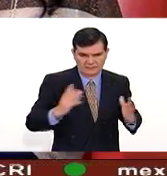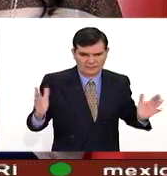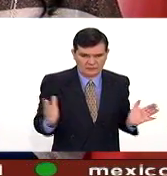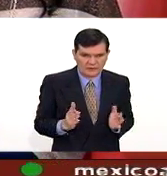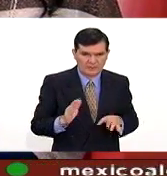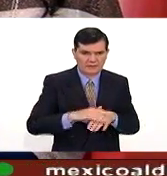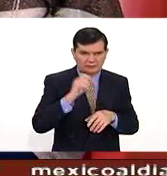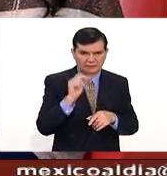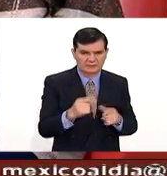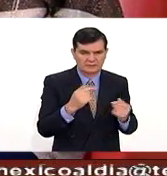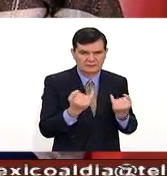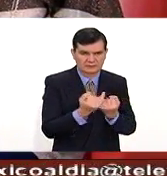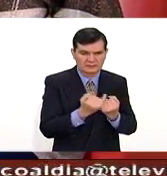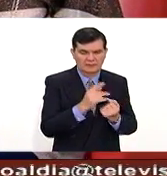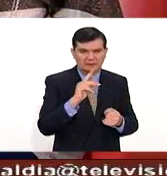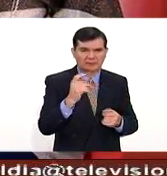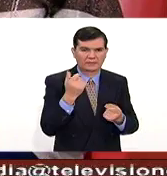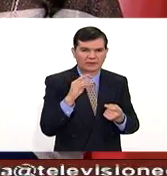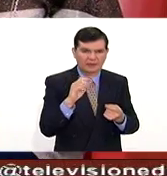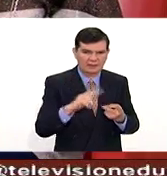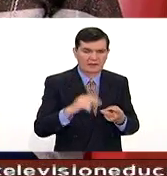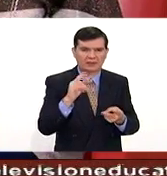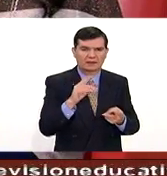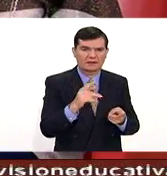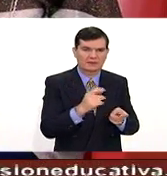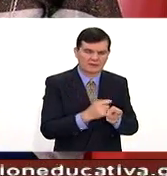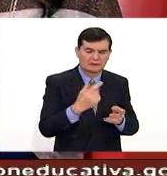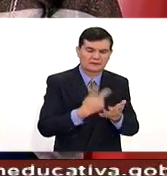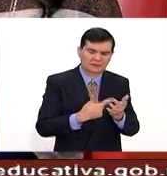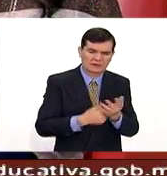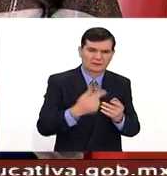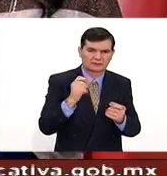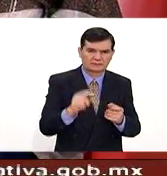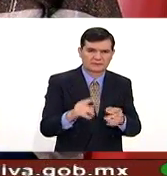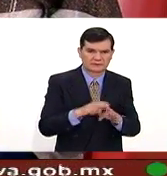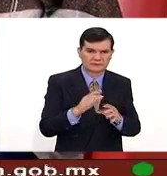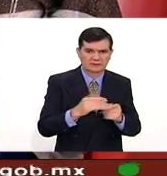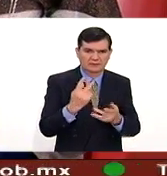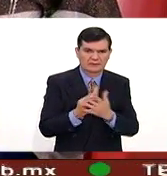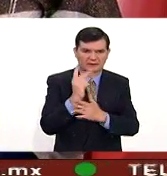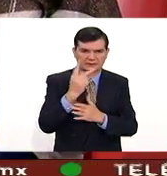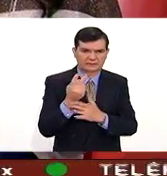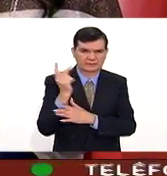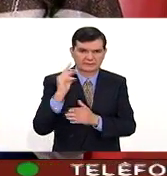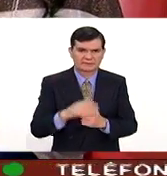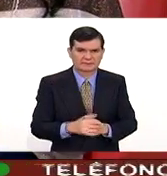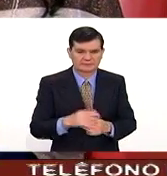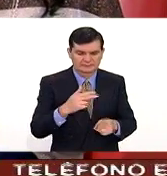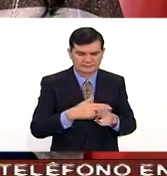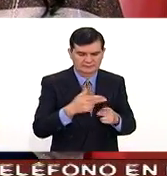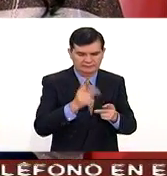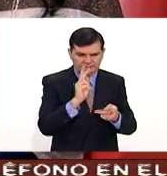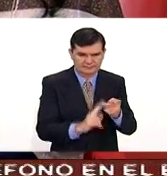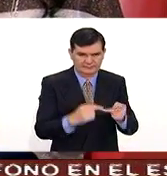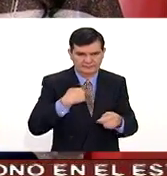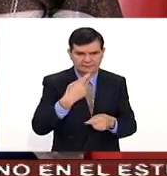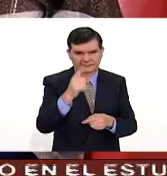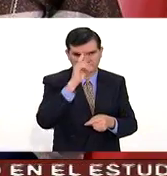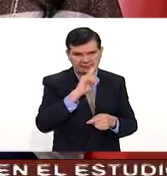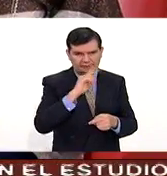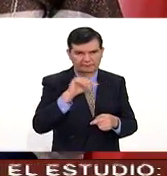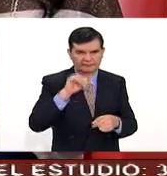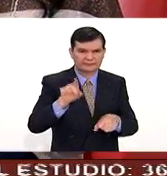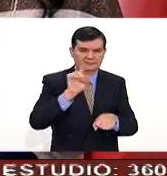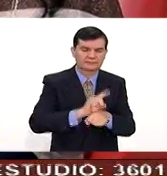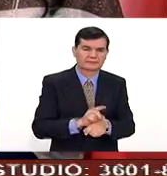incluya la misma cantidad de proteína, carbohidratos, grasas y leguminosas. Hasta aquí mi recomendación del día de